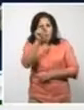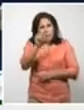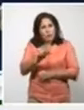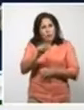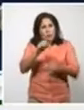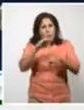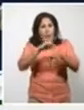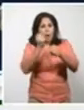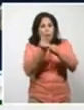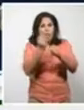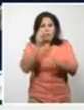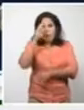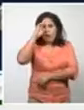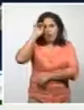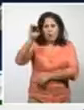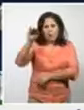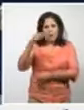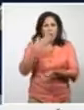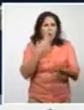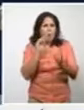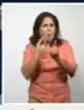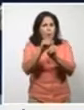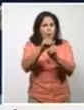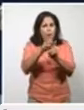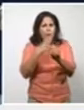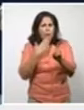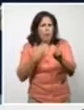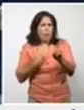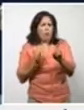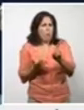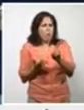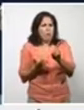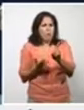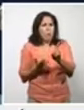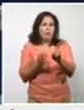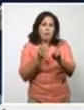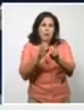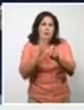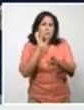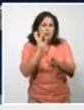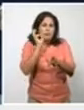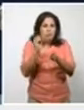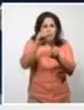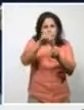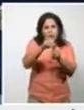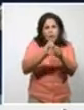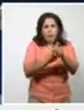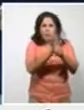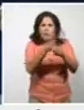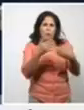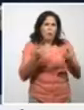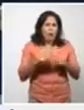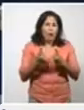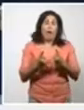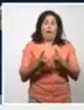están ingresados, ¿cómo es posible que haya personas que se infecten a punto de partida de ellos? Bueno, es que la